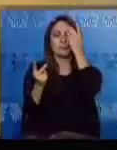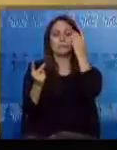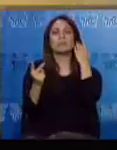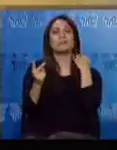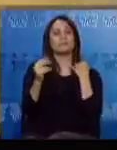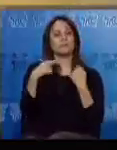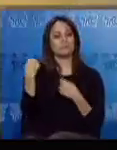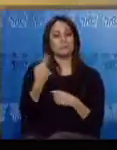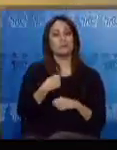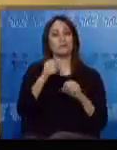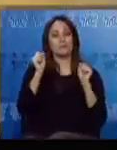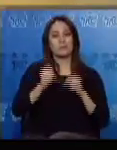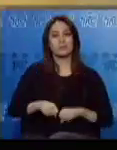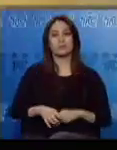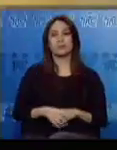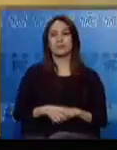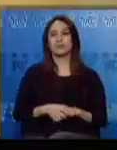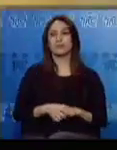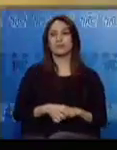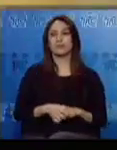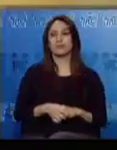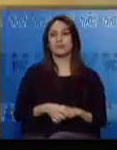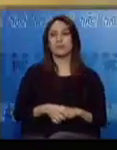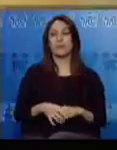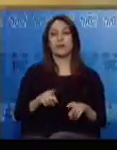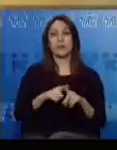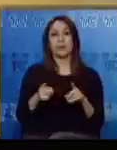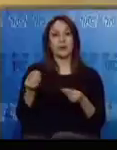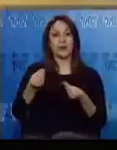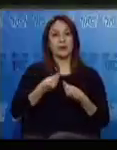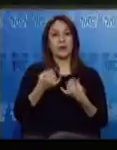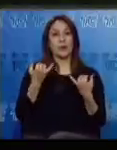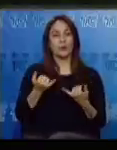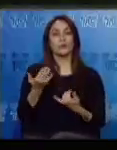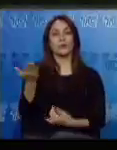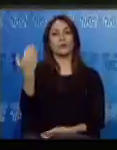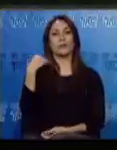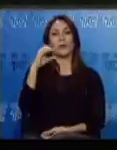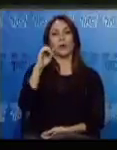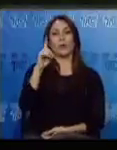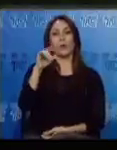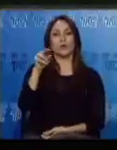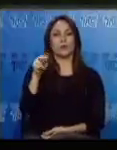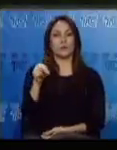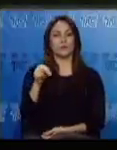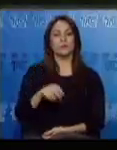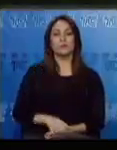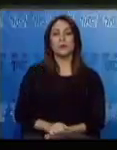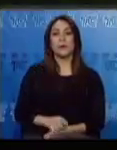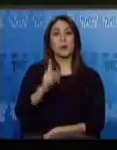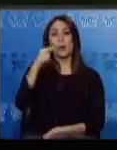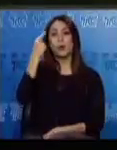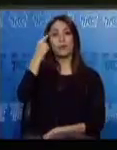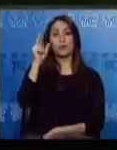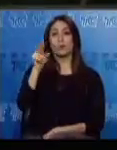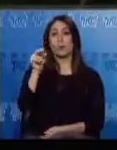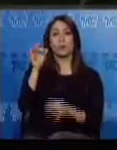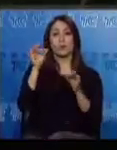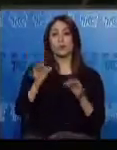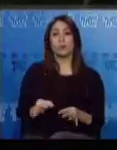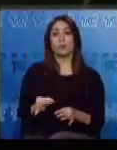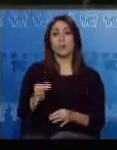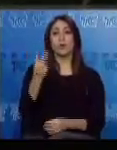hará si previamente se entrega a Odín Sánchez. Según los subversivos, el gobierno no ha cumplido con la liberación